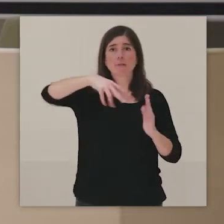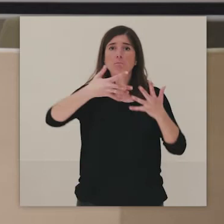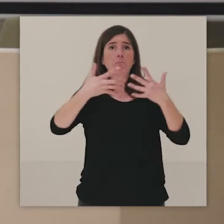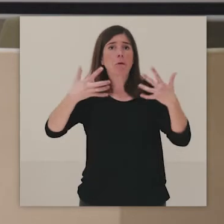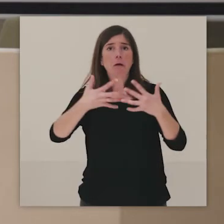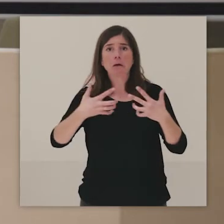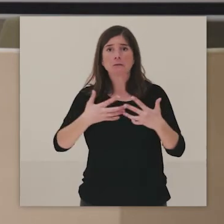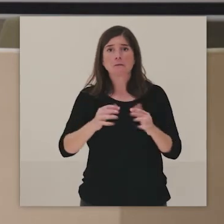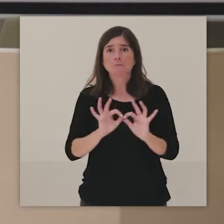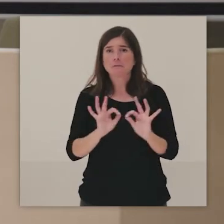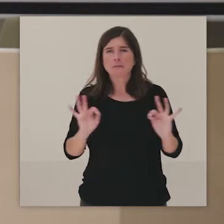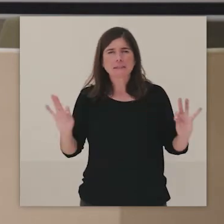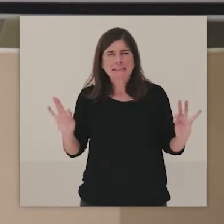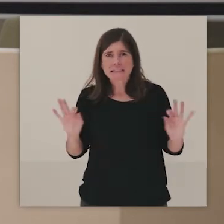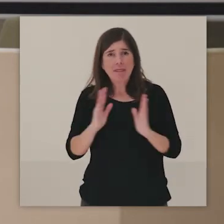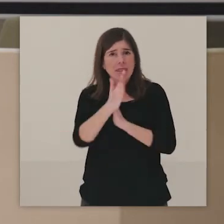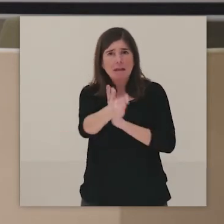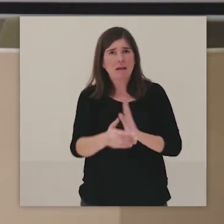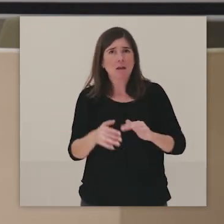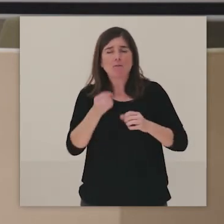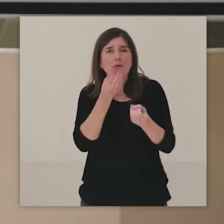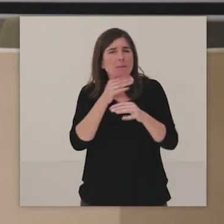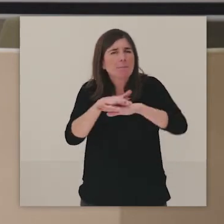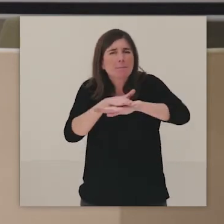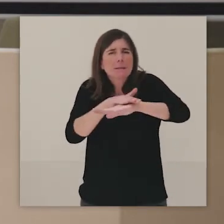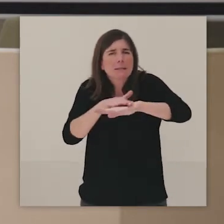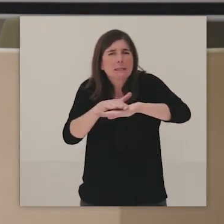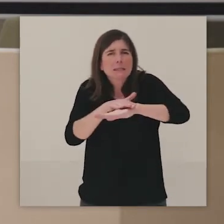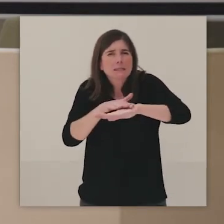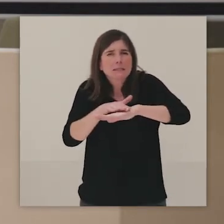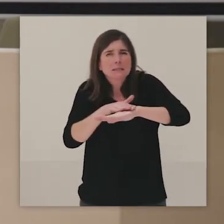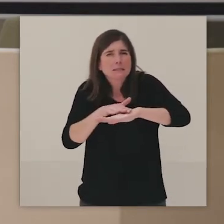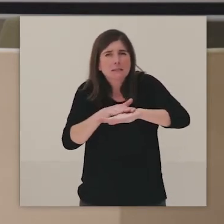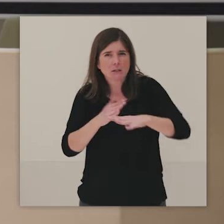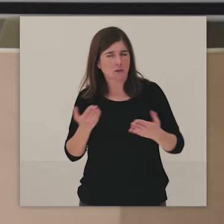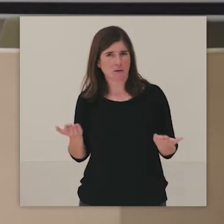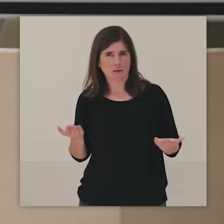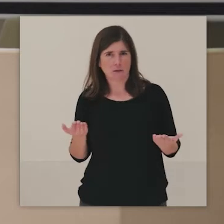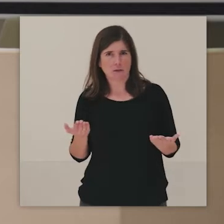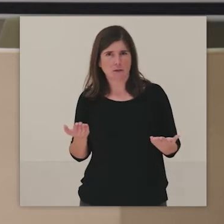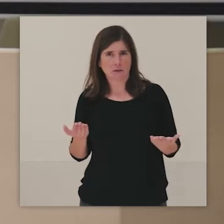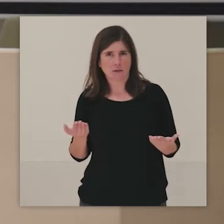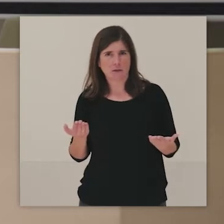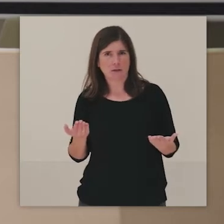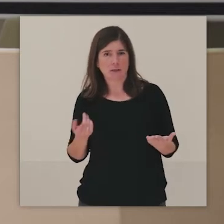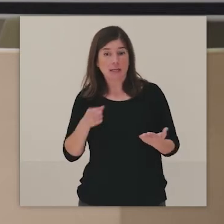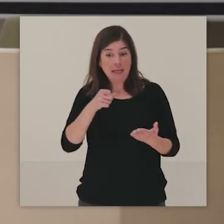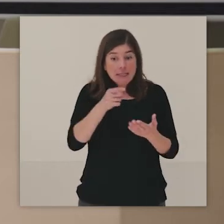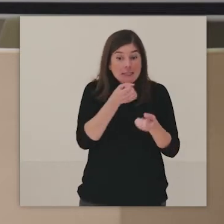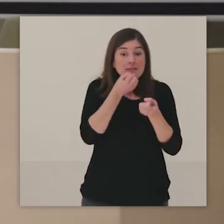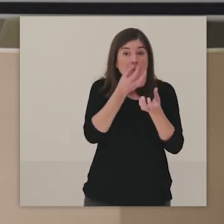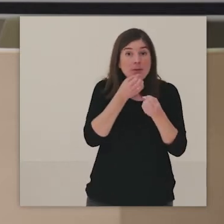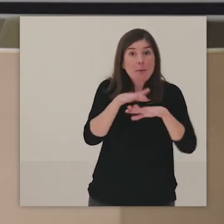es simple, directo, es decir, información básica, que sea pie para